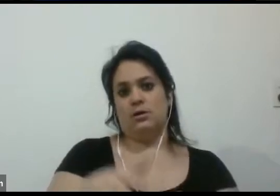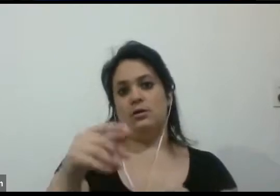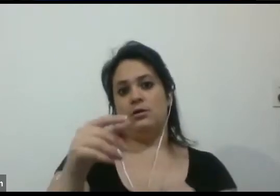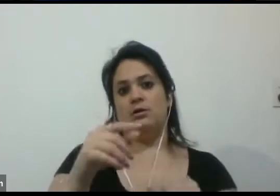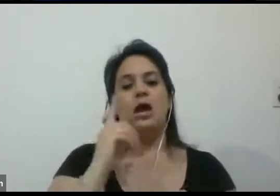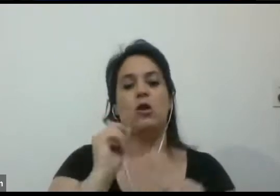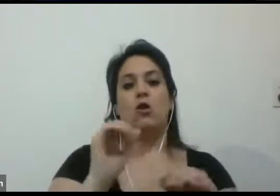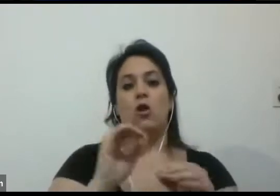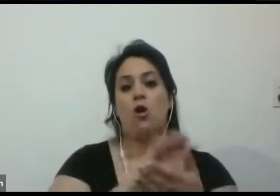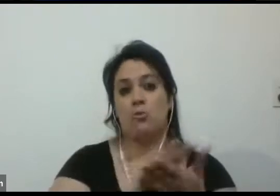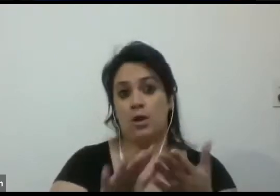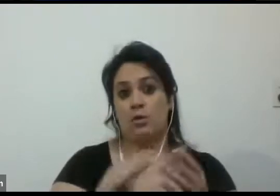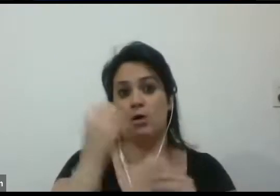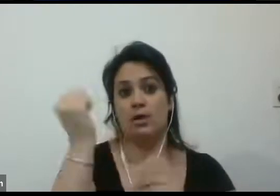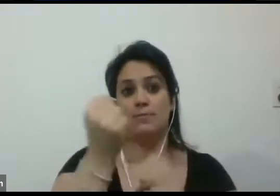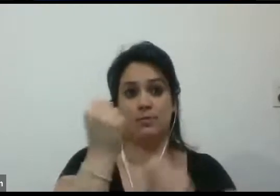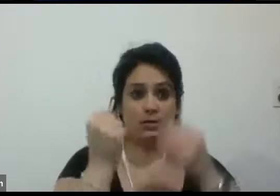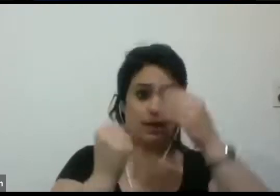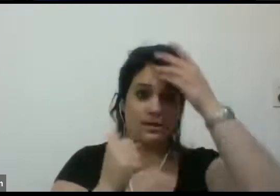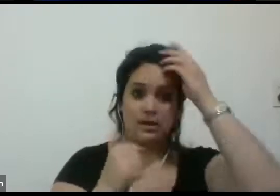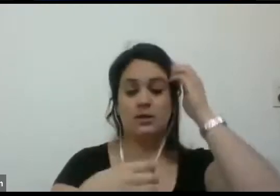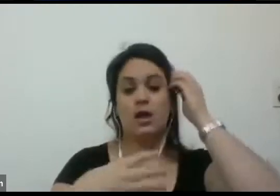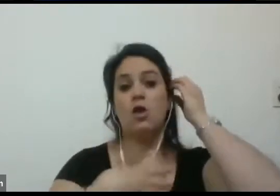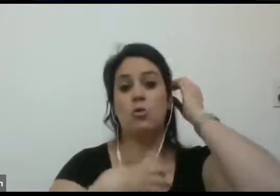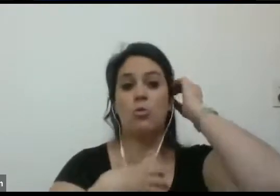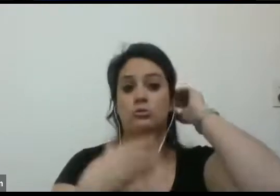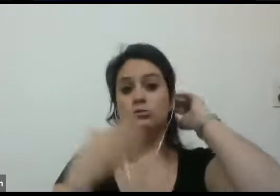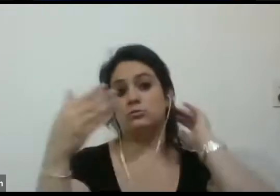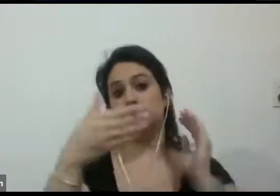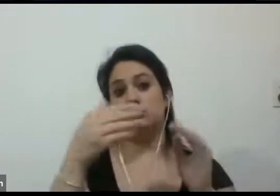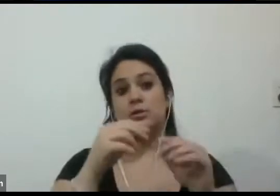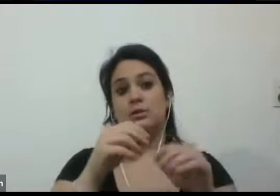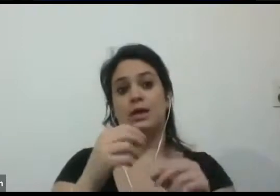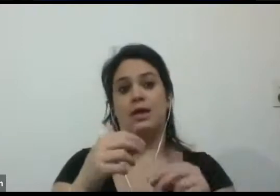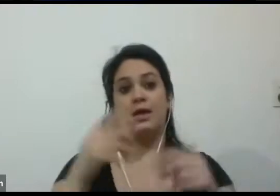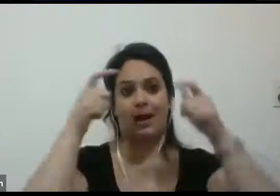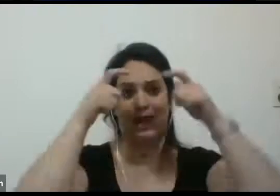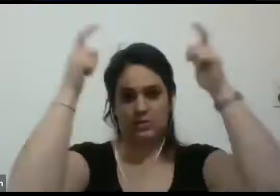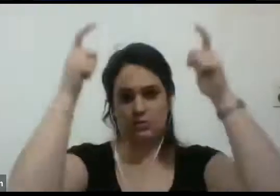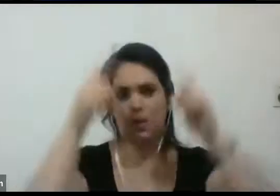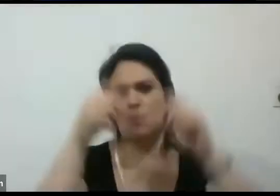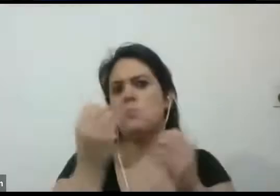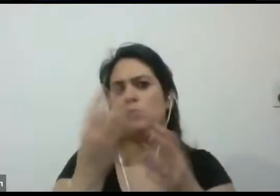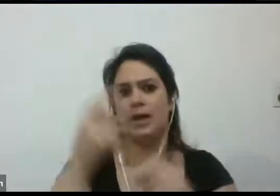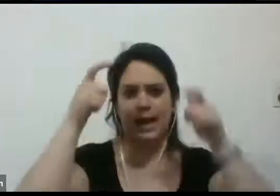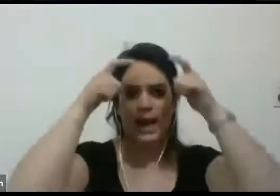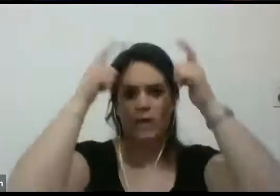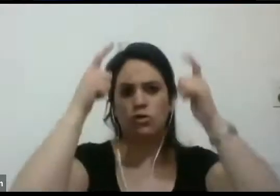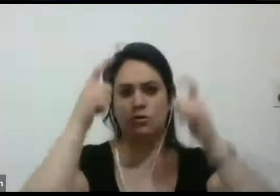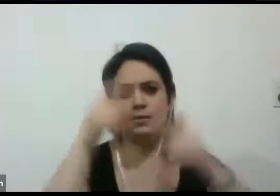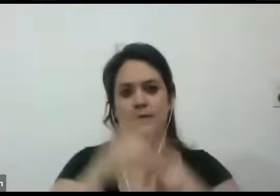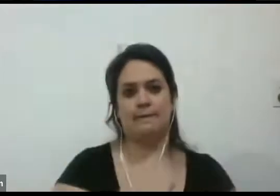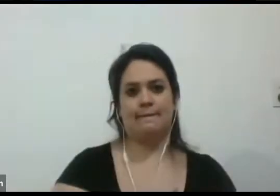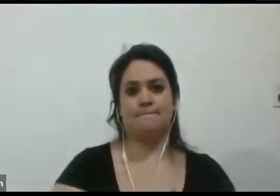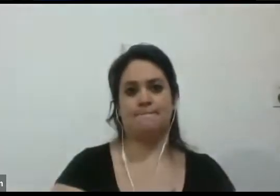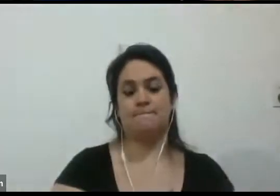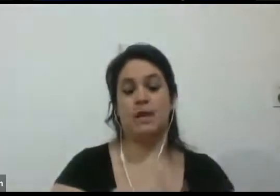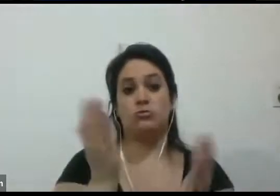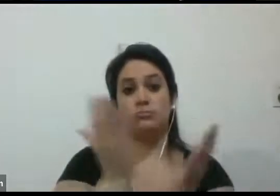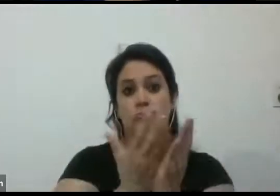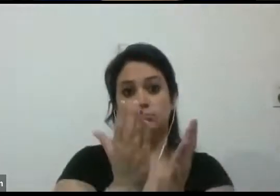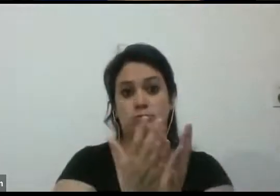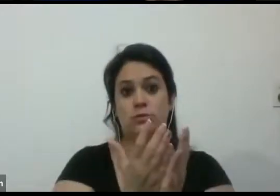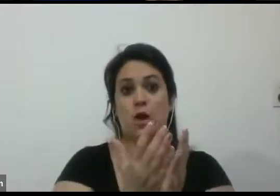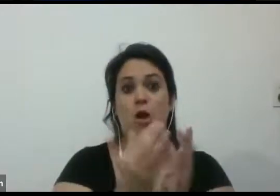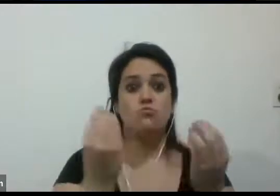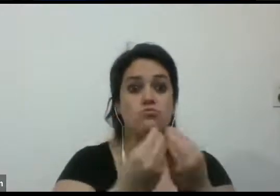importante en lo que es el curso de gastronomía porque siempre hasta ahora la gastronomía ha sido una carrera en la cual muchas